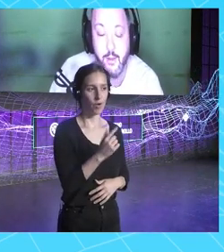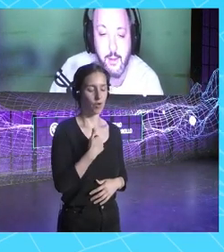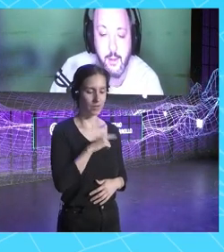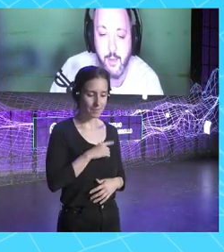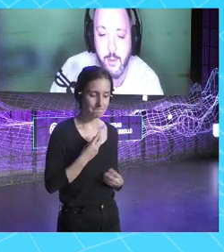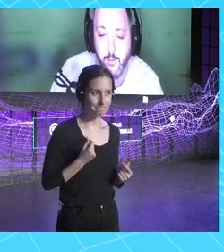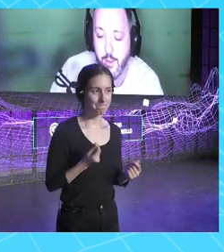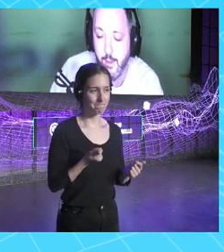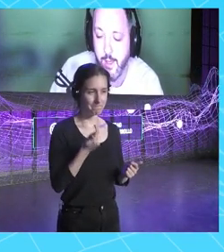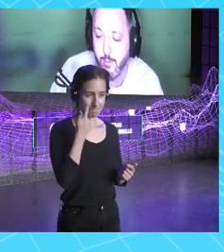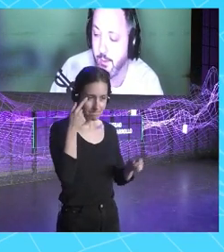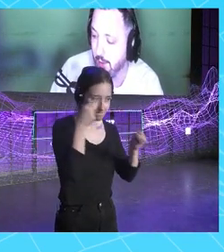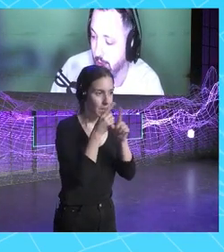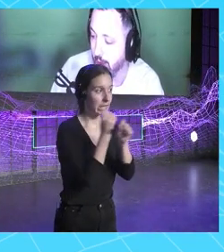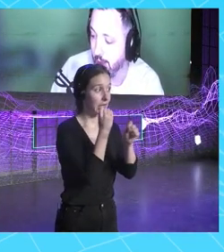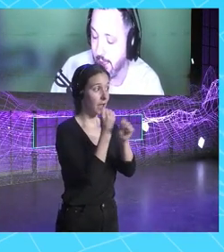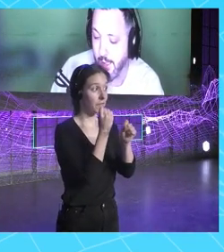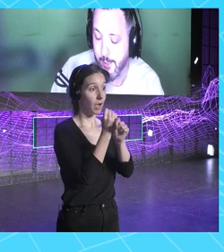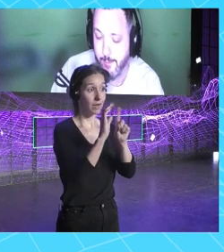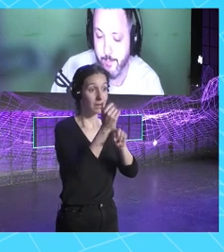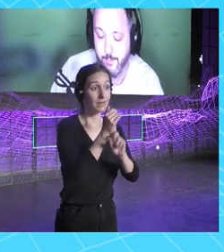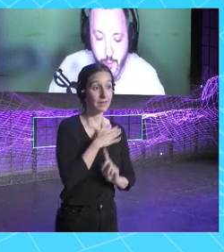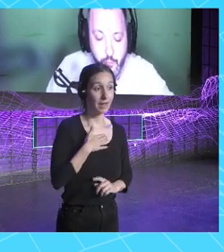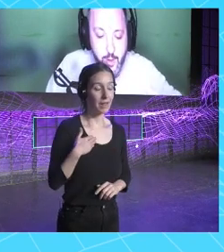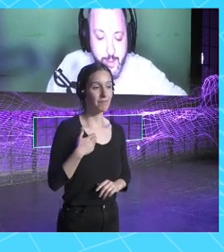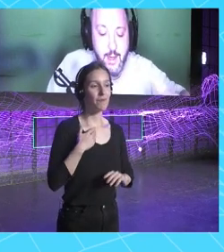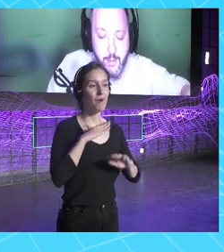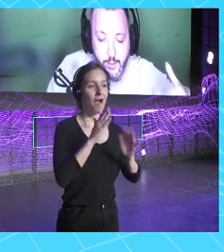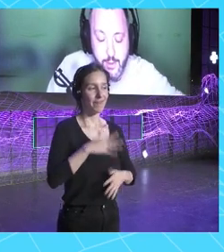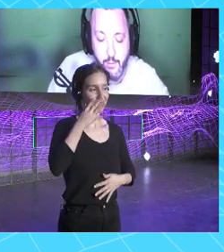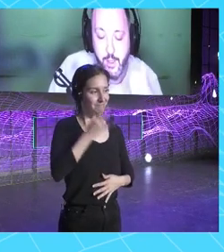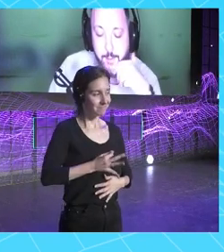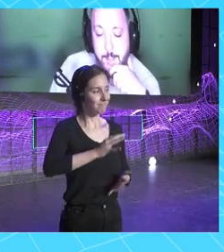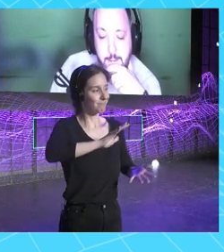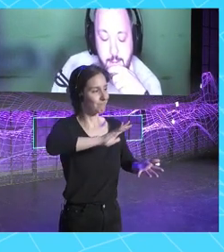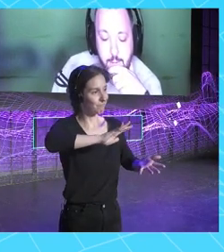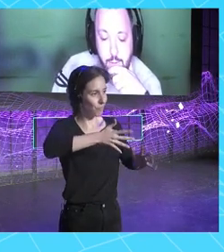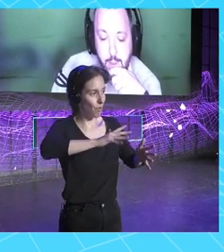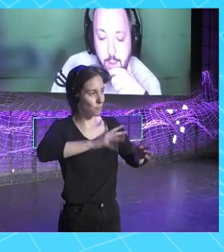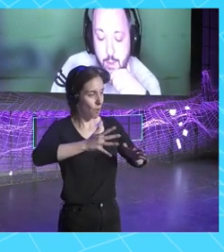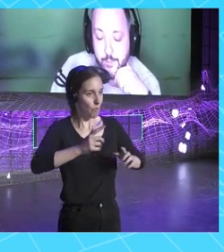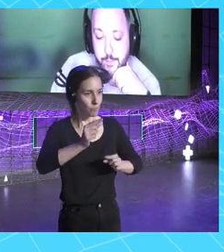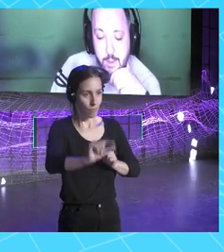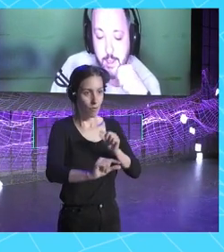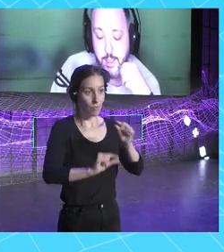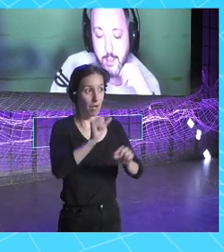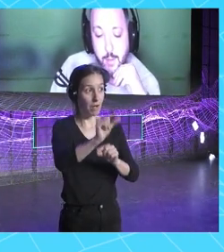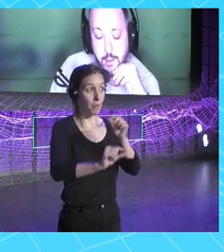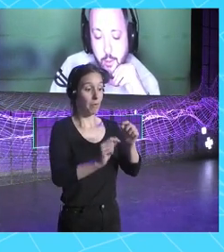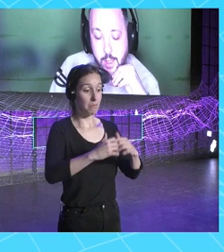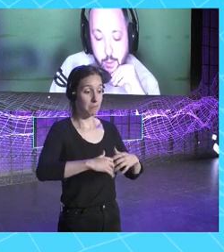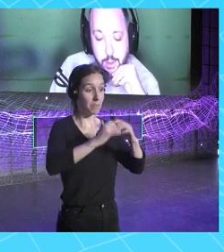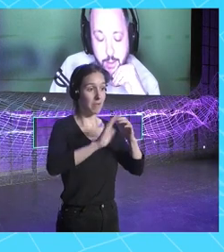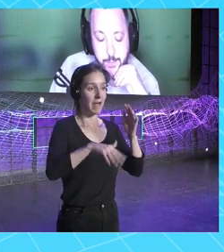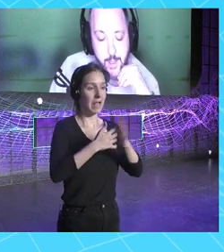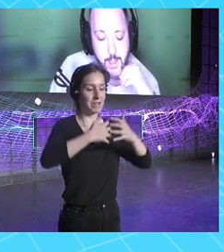y lo que sentíamos y por lo que trabajamos pues se fue materializando y se fue construyendo y convirtiendo